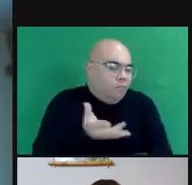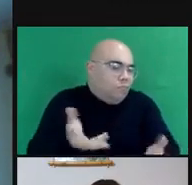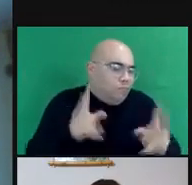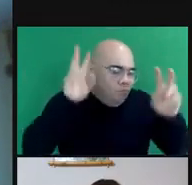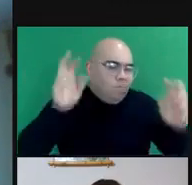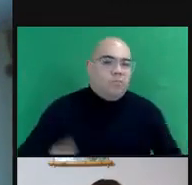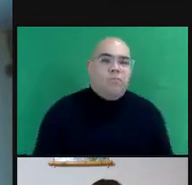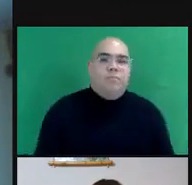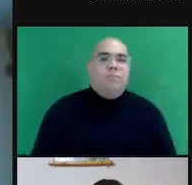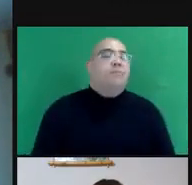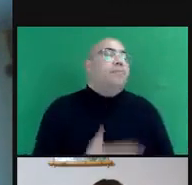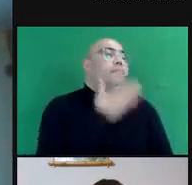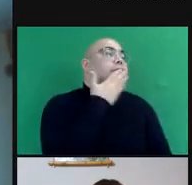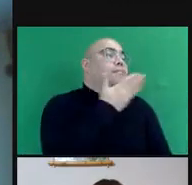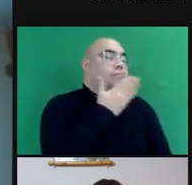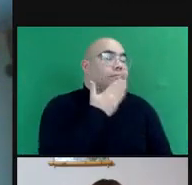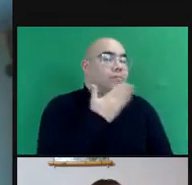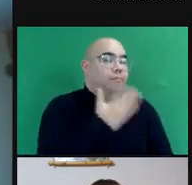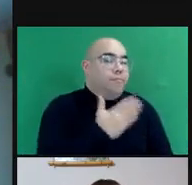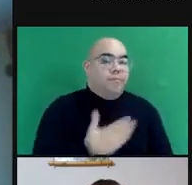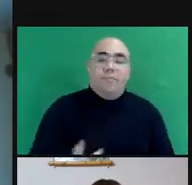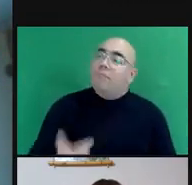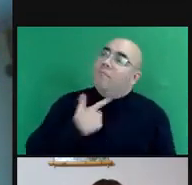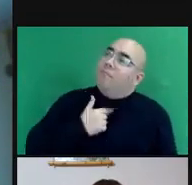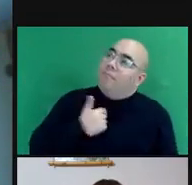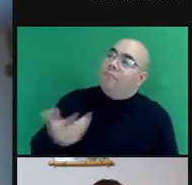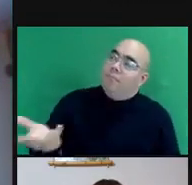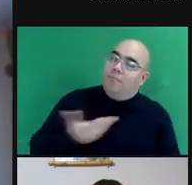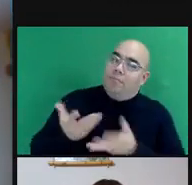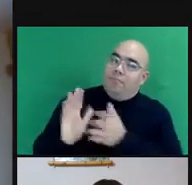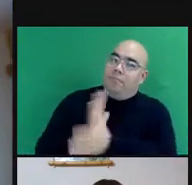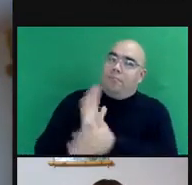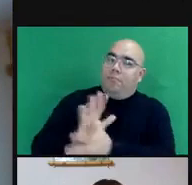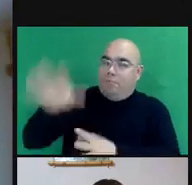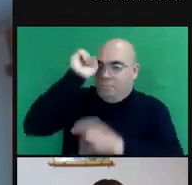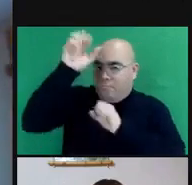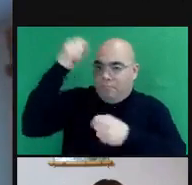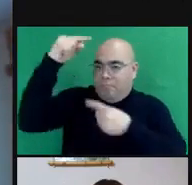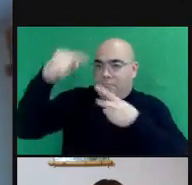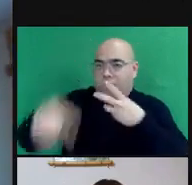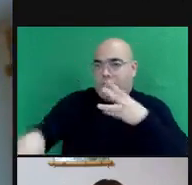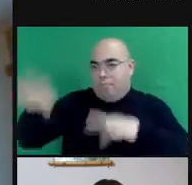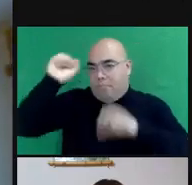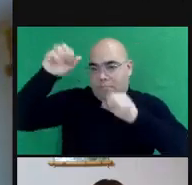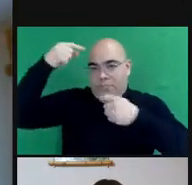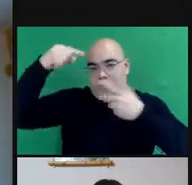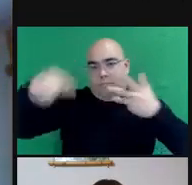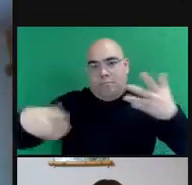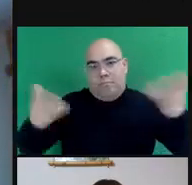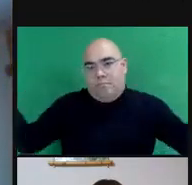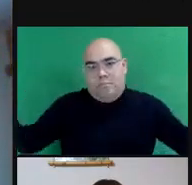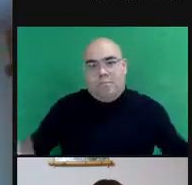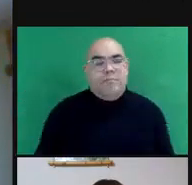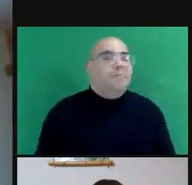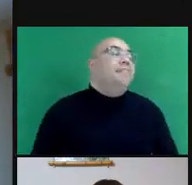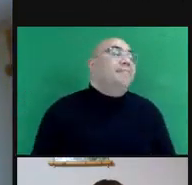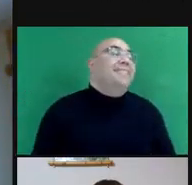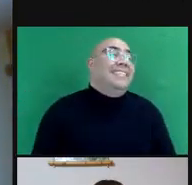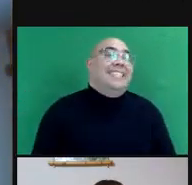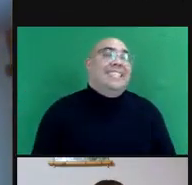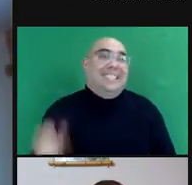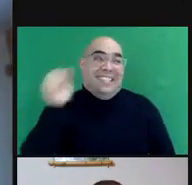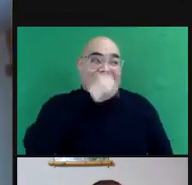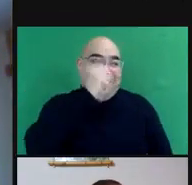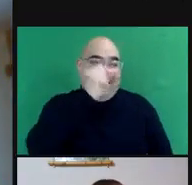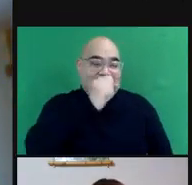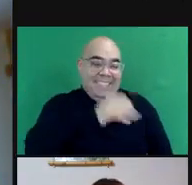Así Muchas es, gracias a todos porque me encantó escucharlos. Yo aprendí de todos aprendí. Así es, yo siento que este es como